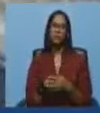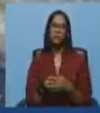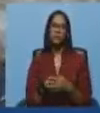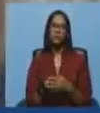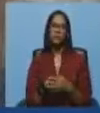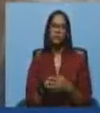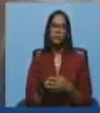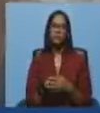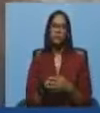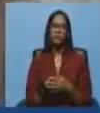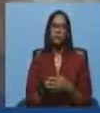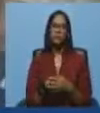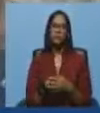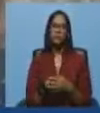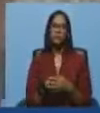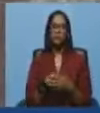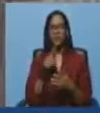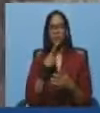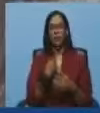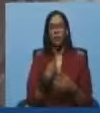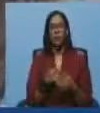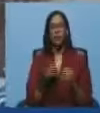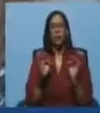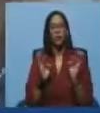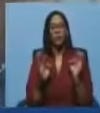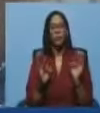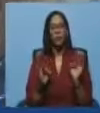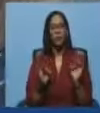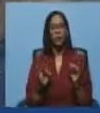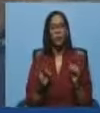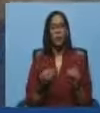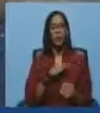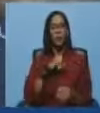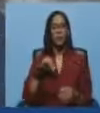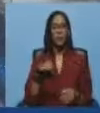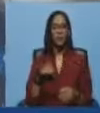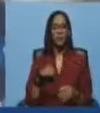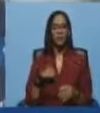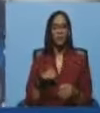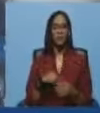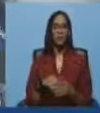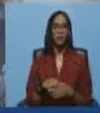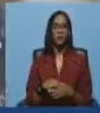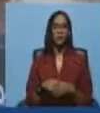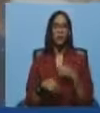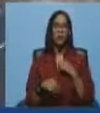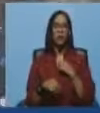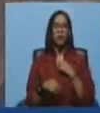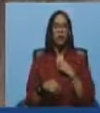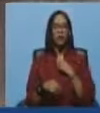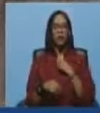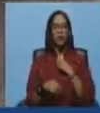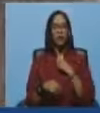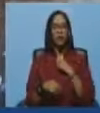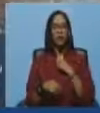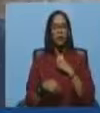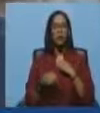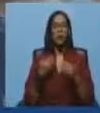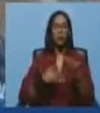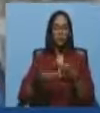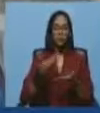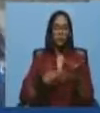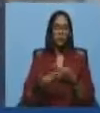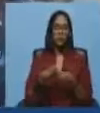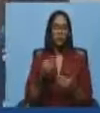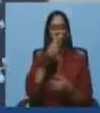él... decía, ¿no?, que justamente el militante, que se asume militante, que es una dinámica de